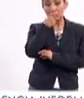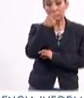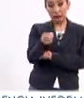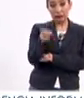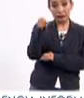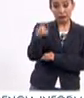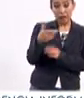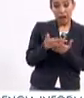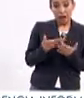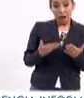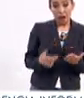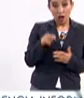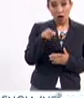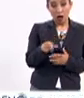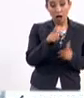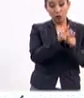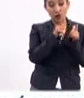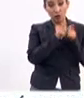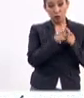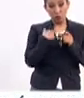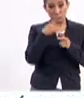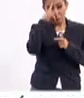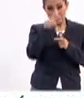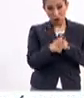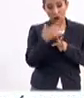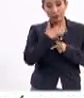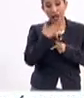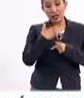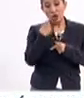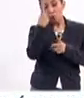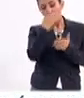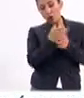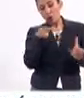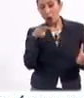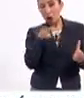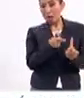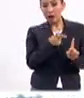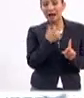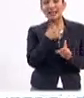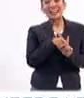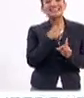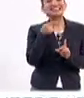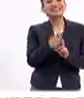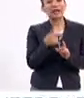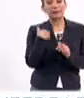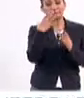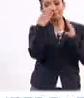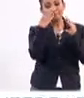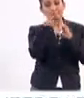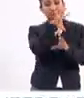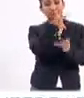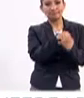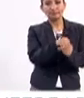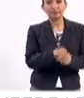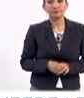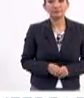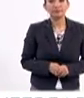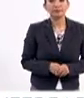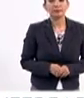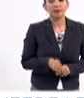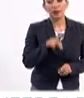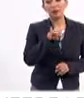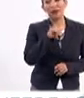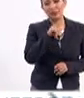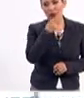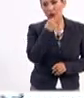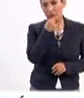afirma que en esta ocasión la delegación azteca contará con un sello muy especial, el sello de la formación integral.